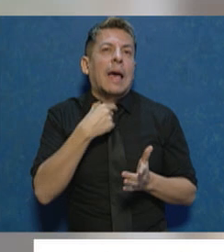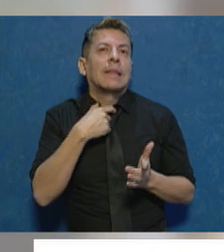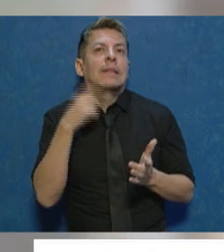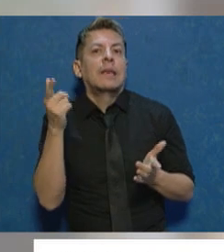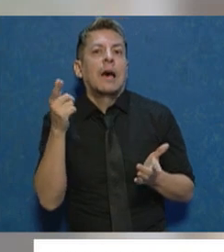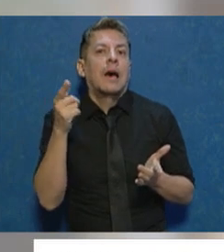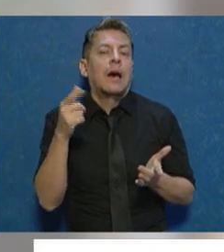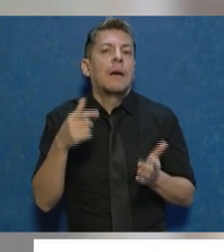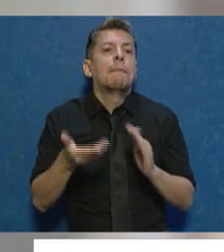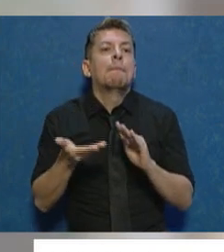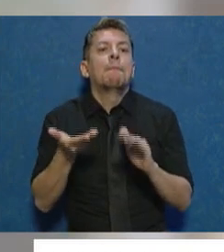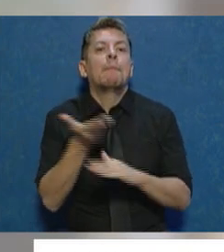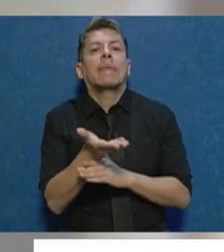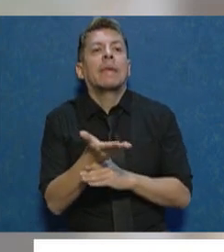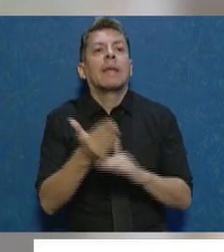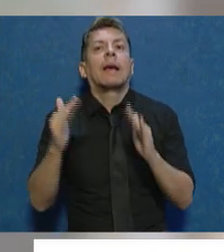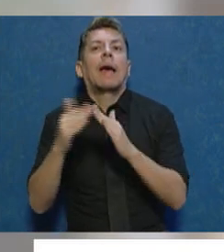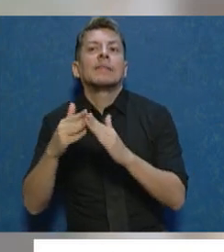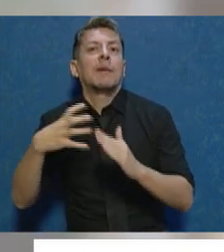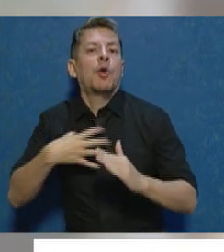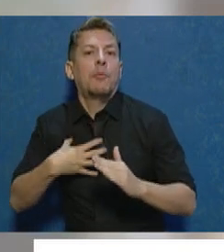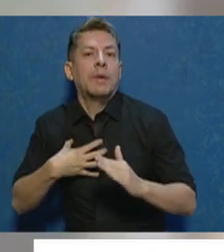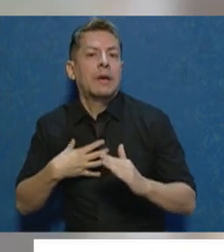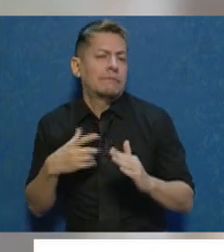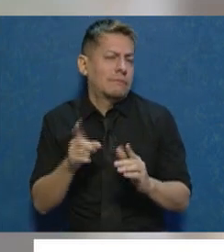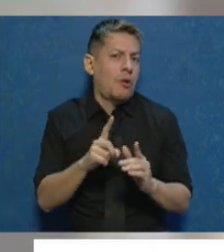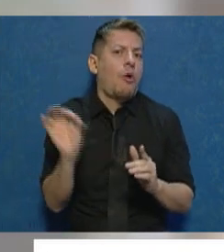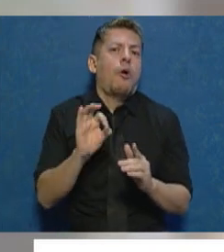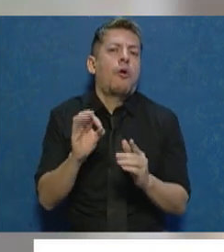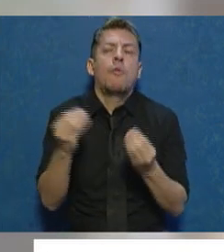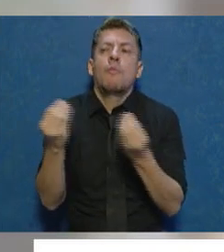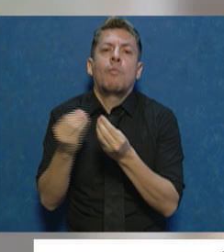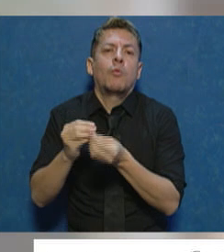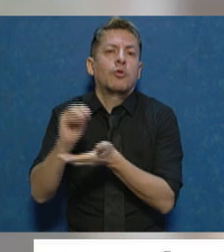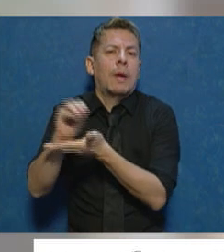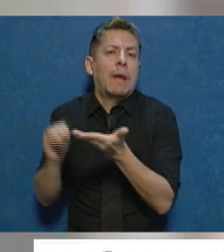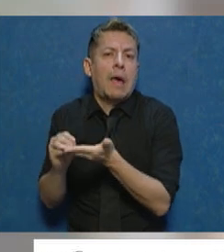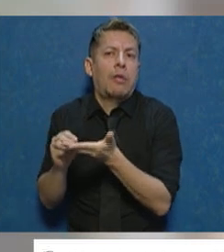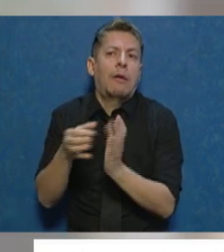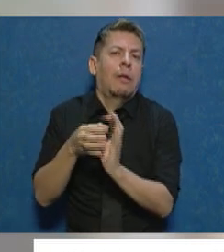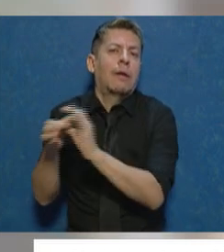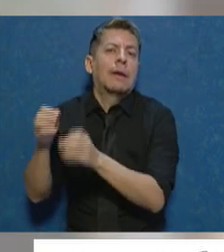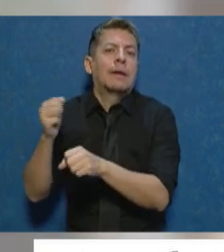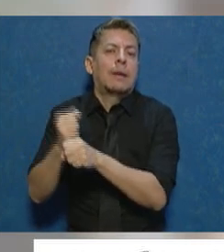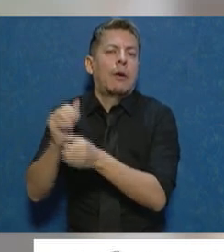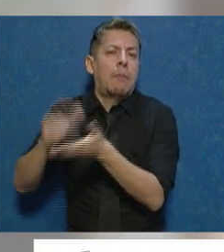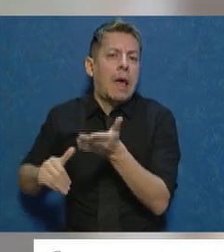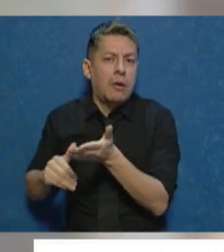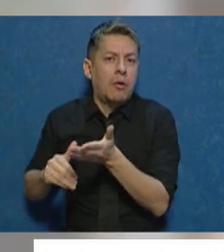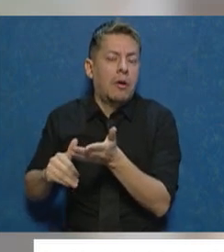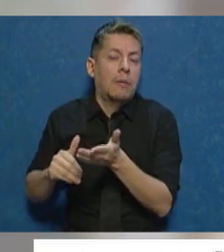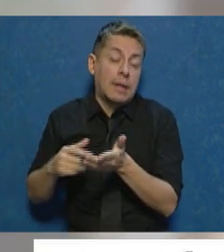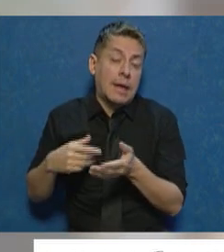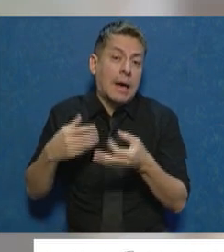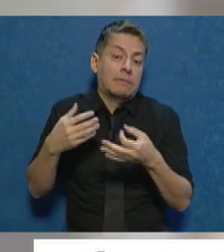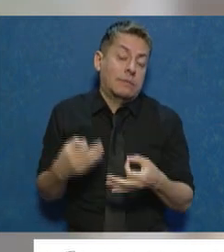una propiedad o varios trabajadores en relación de dependencia que puedan asegurar que la persona que alquile va a